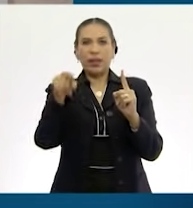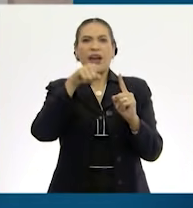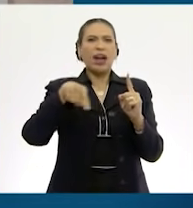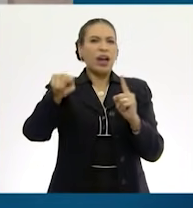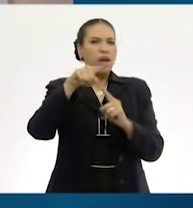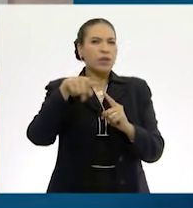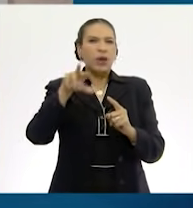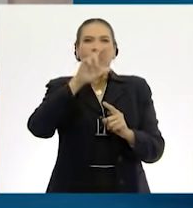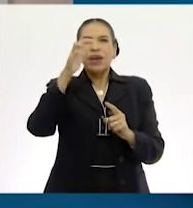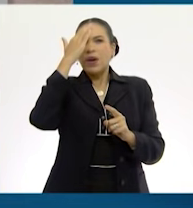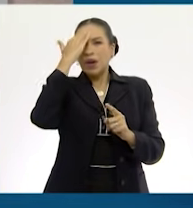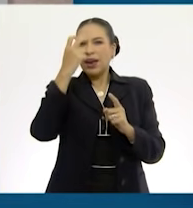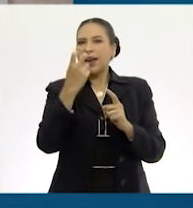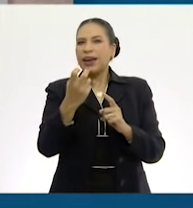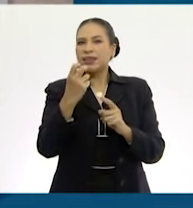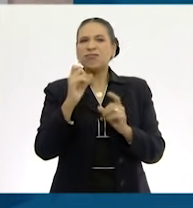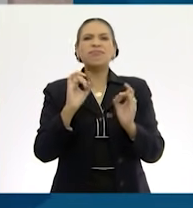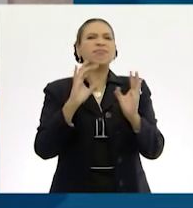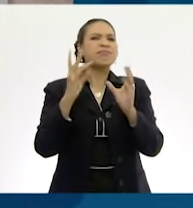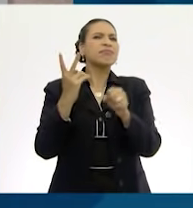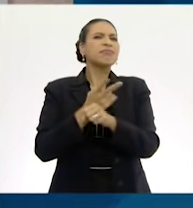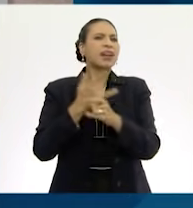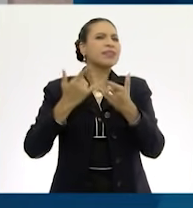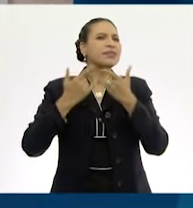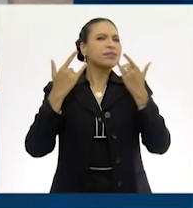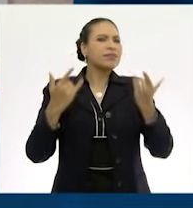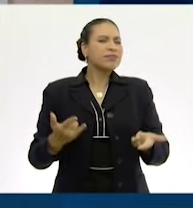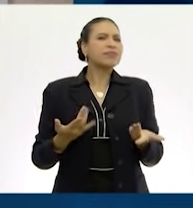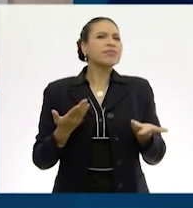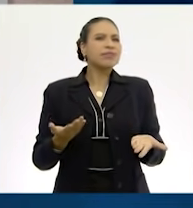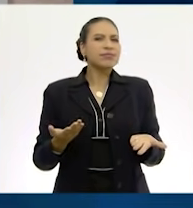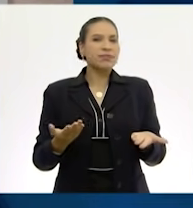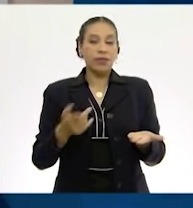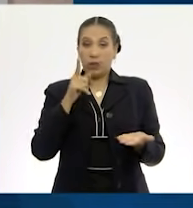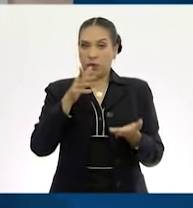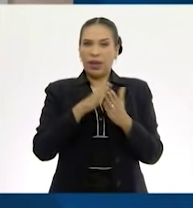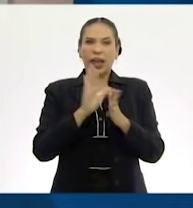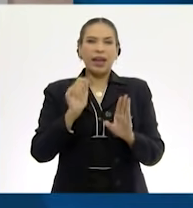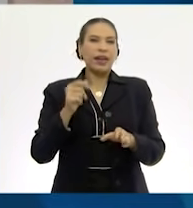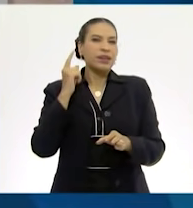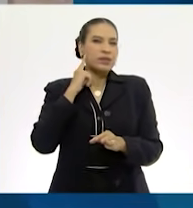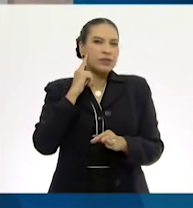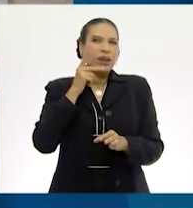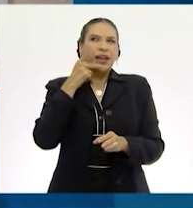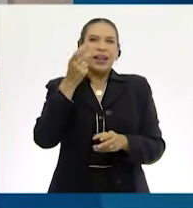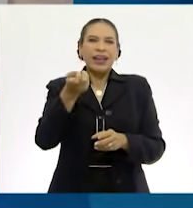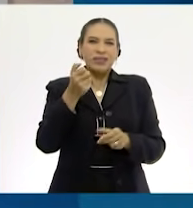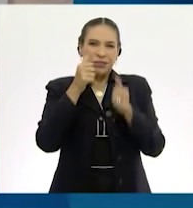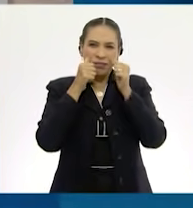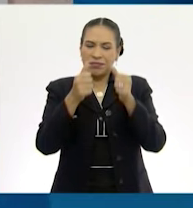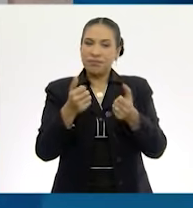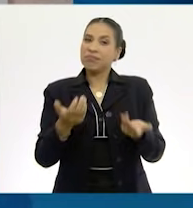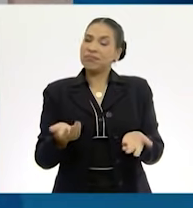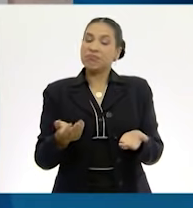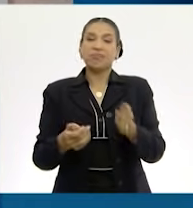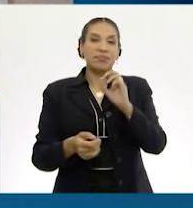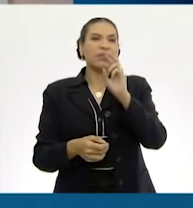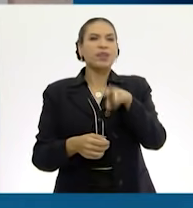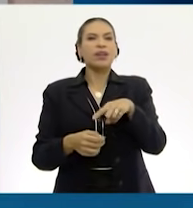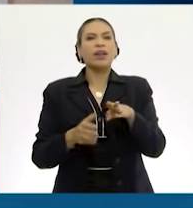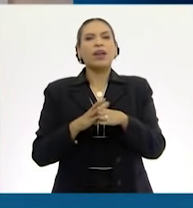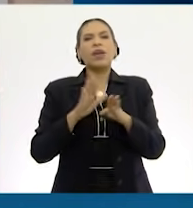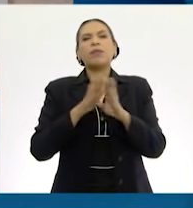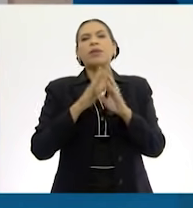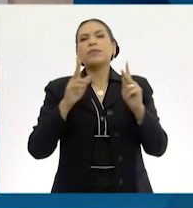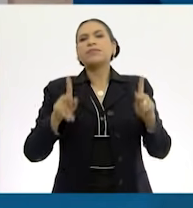ustedes reconoce alguno de estos hechos históricos o acontecimientos? ¿Han escuchado hablar de ellos? ¡Wow! Bueno, la